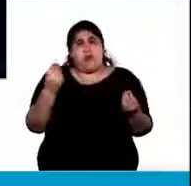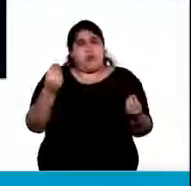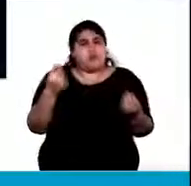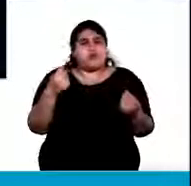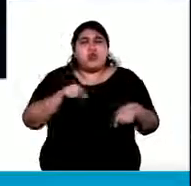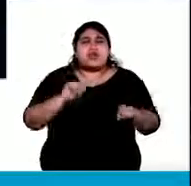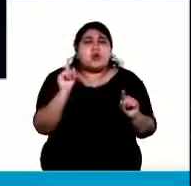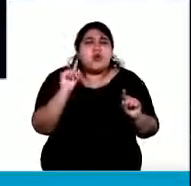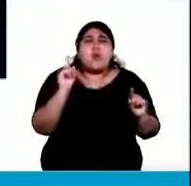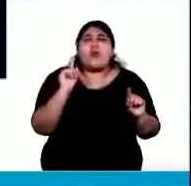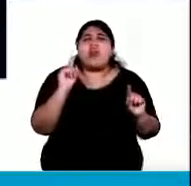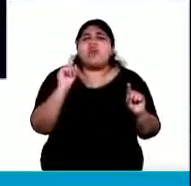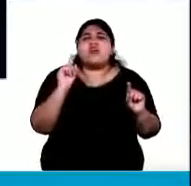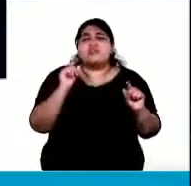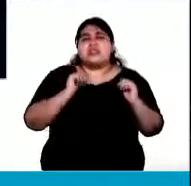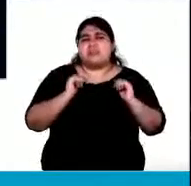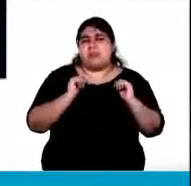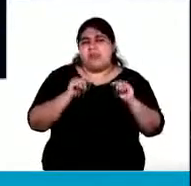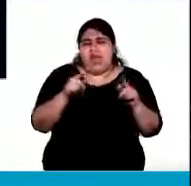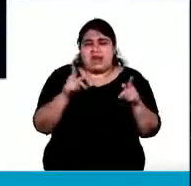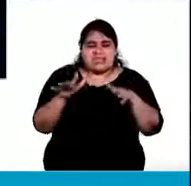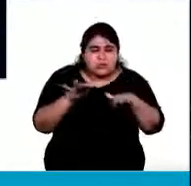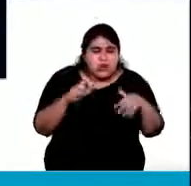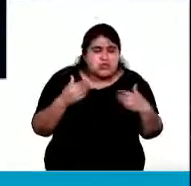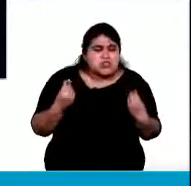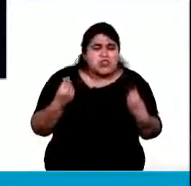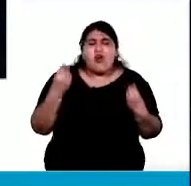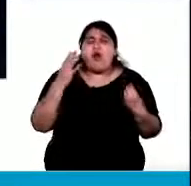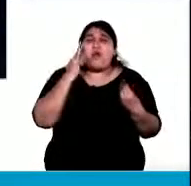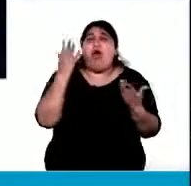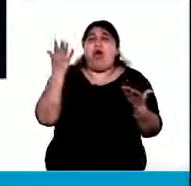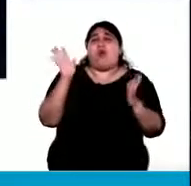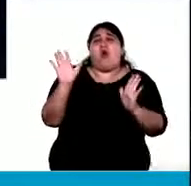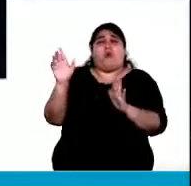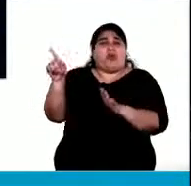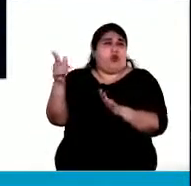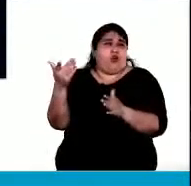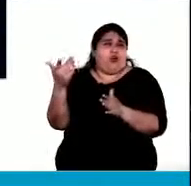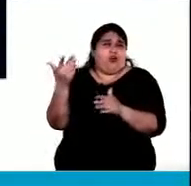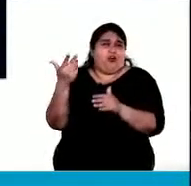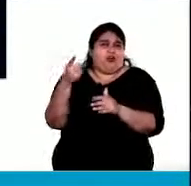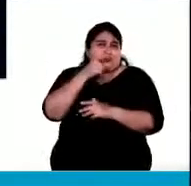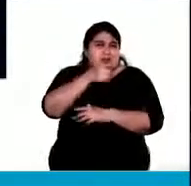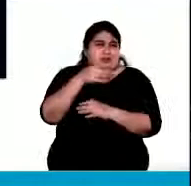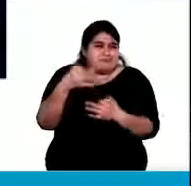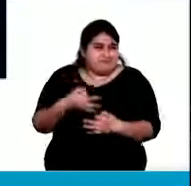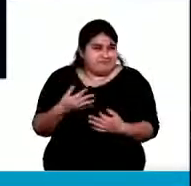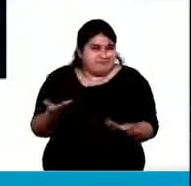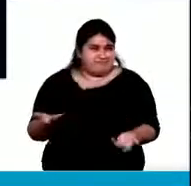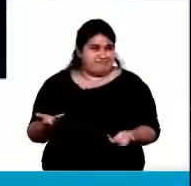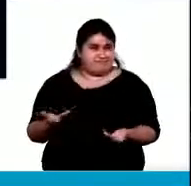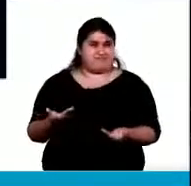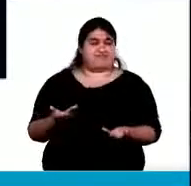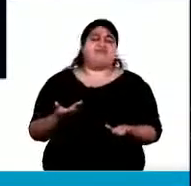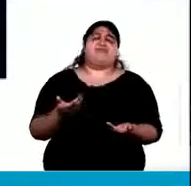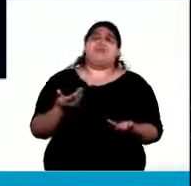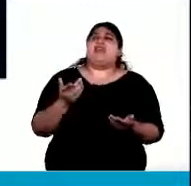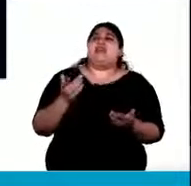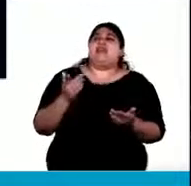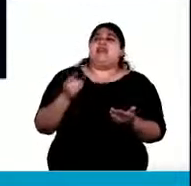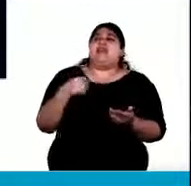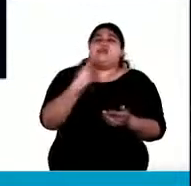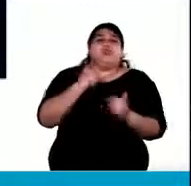bueno esperar alguna cuestión de quien no está dispuesta a darla. Digo, como no hemos